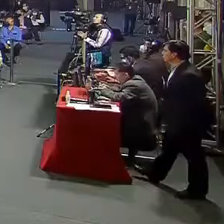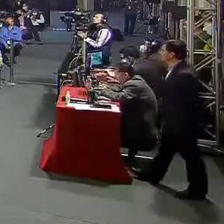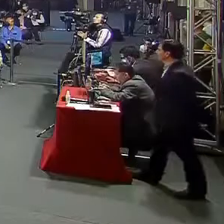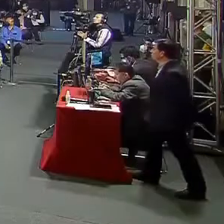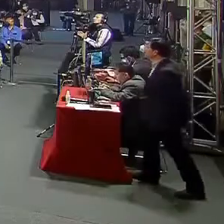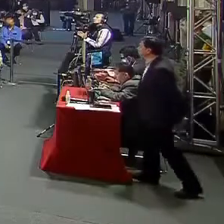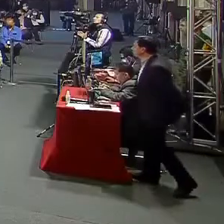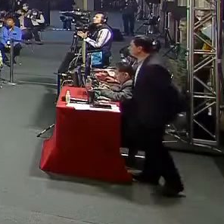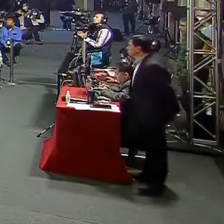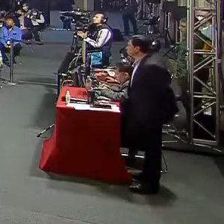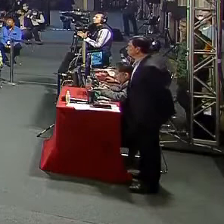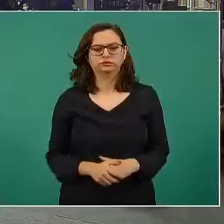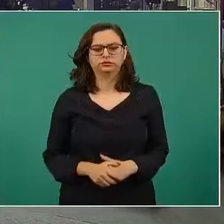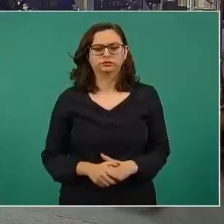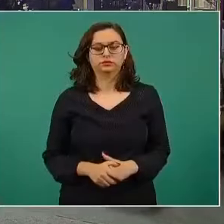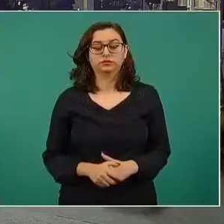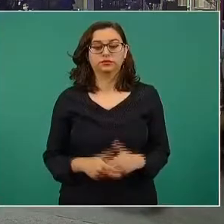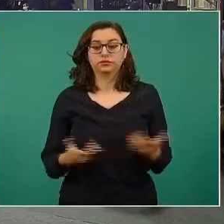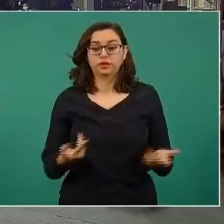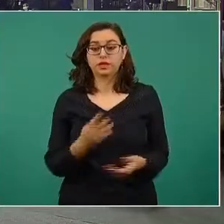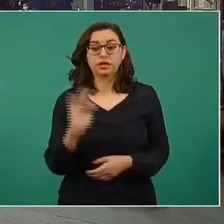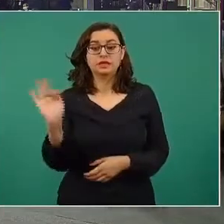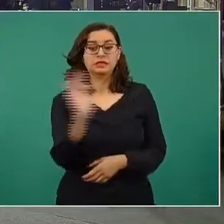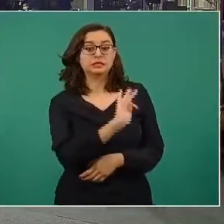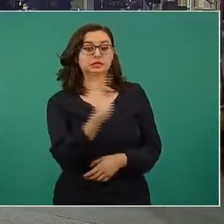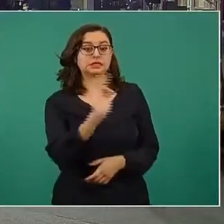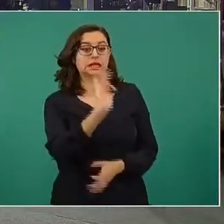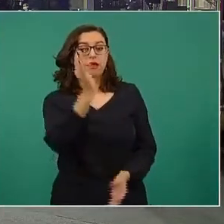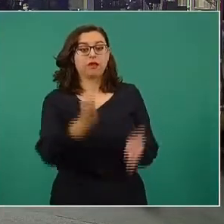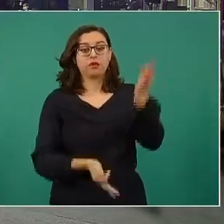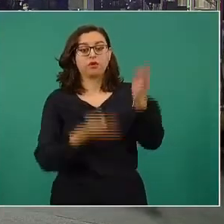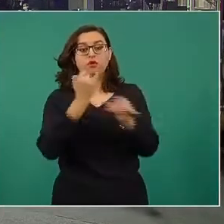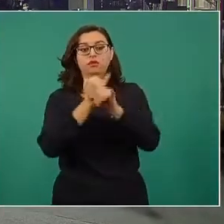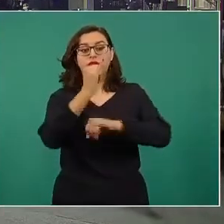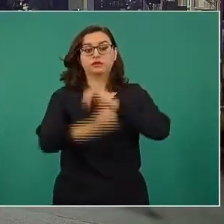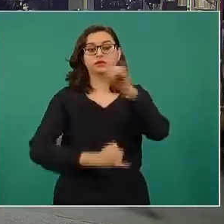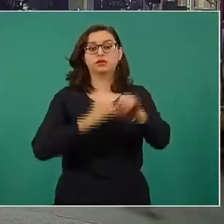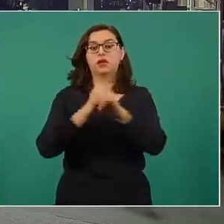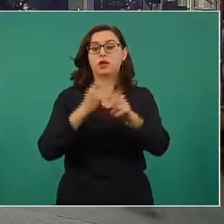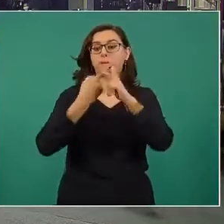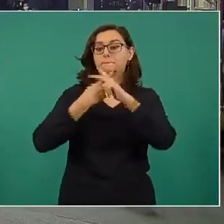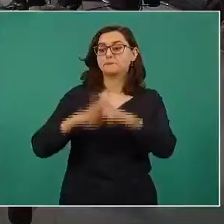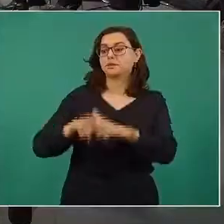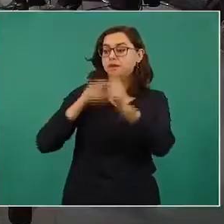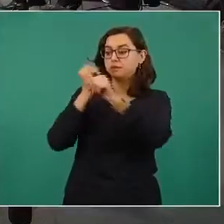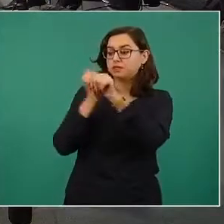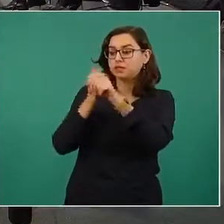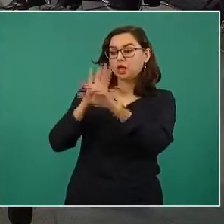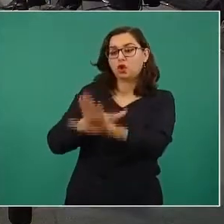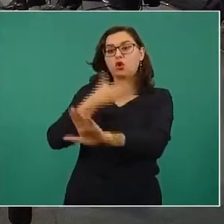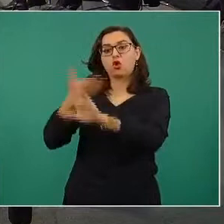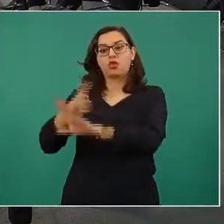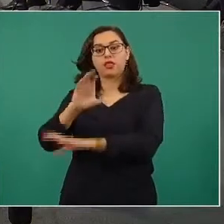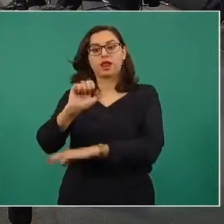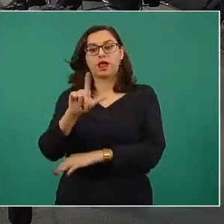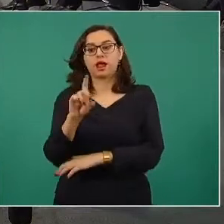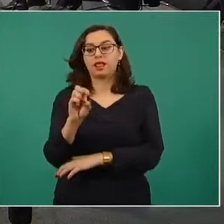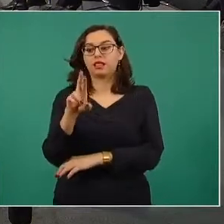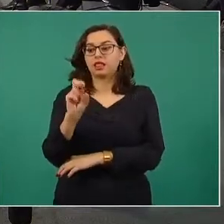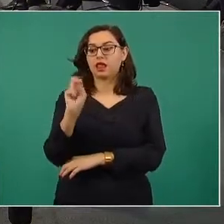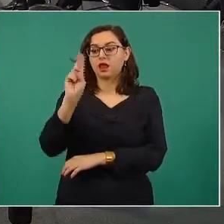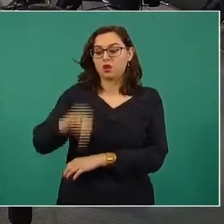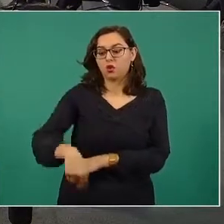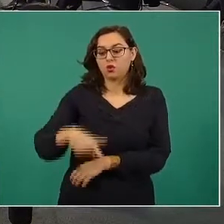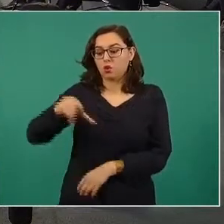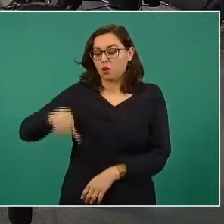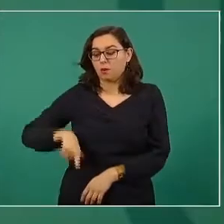abriera este juicio en contra del presidente Calderón y les pidiera al gobierno mexicano que colaborara, ¿habría una colaboración con esta Eso es otra Corte